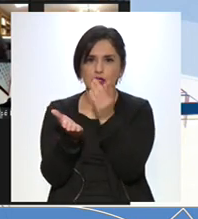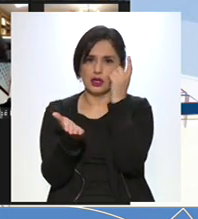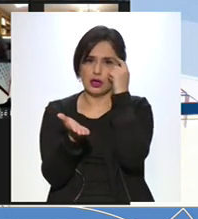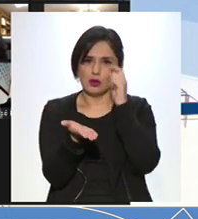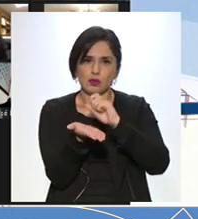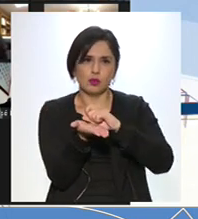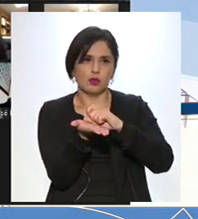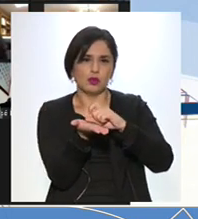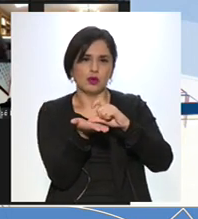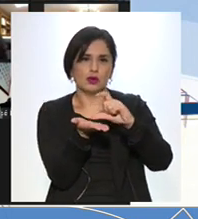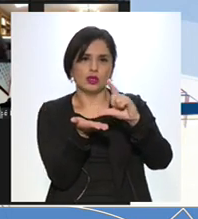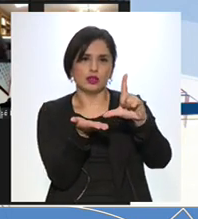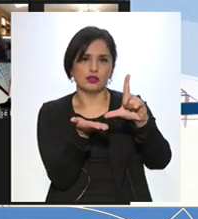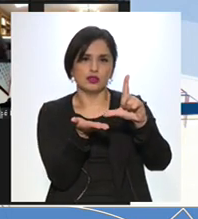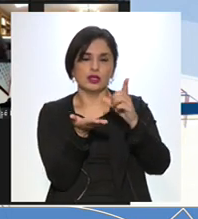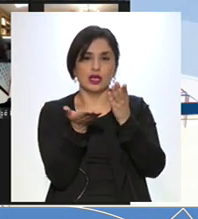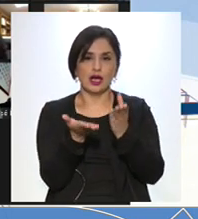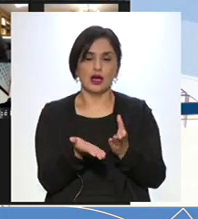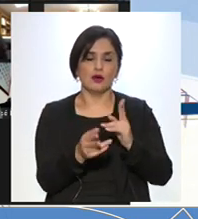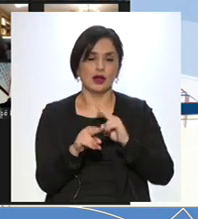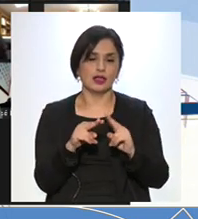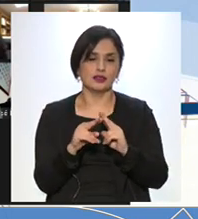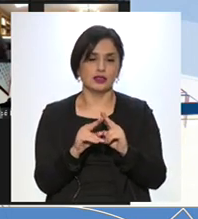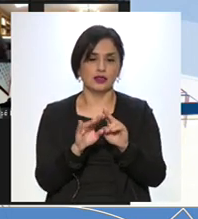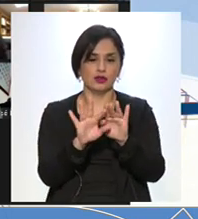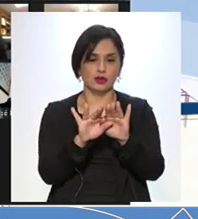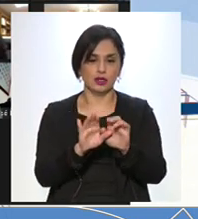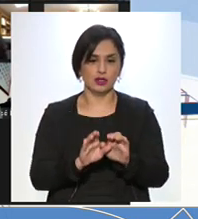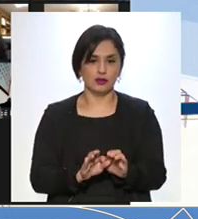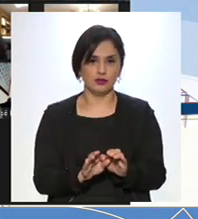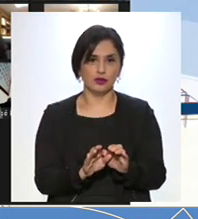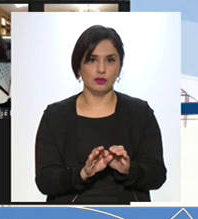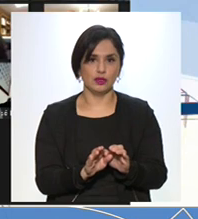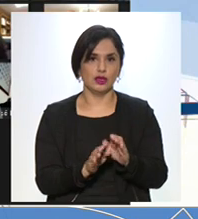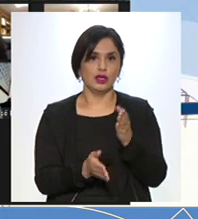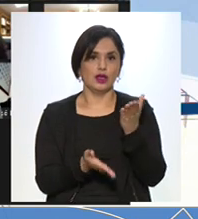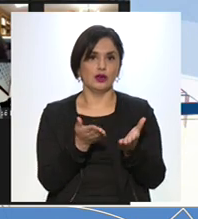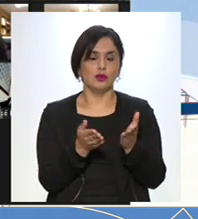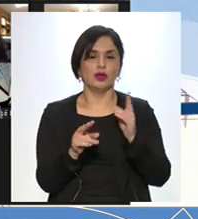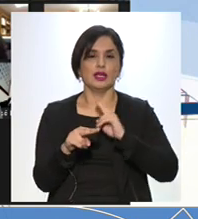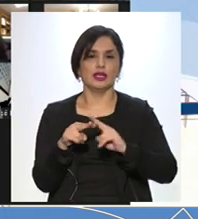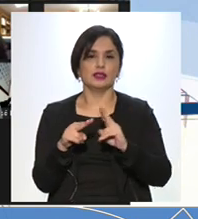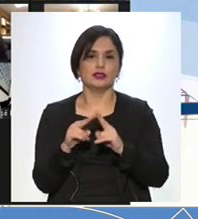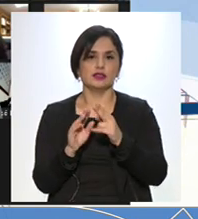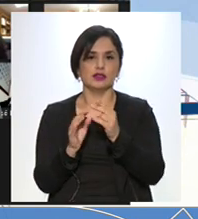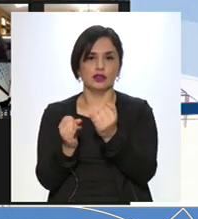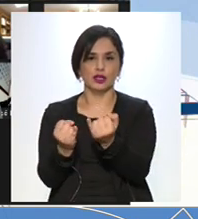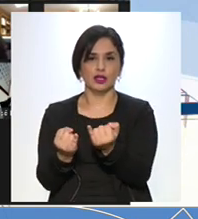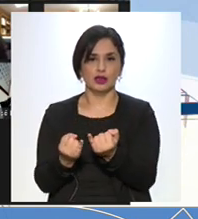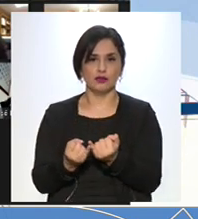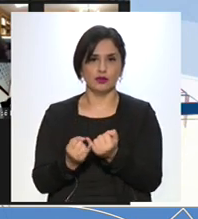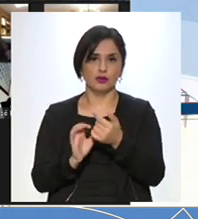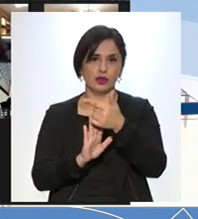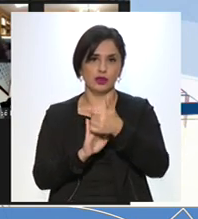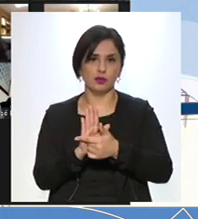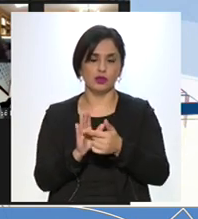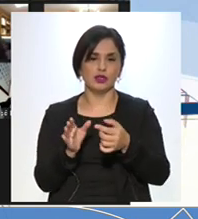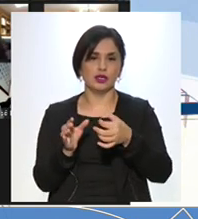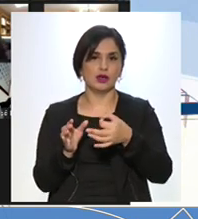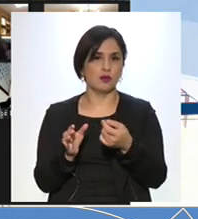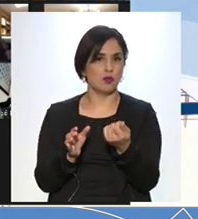proyecciones que estamos haciendo en este informe con las que se hicieron en el informe de política monetaria de junio. Entonces,